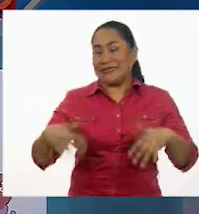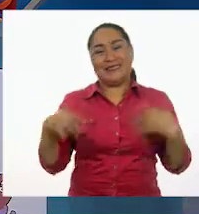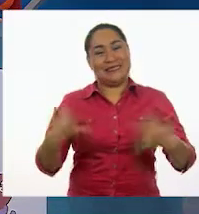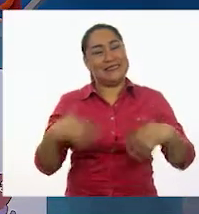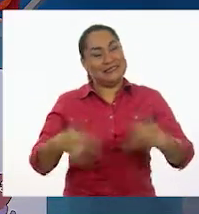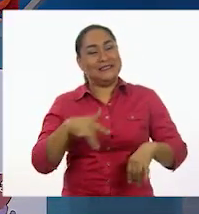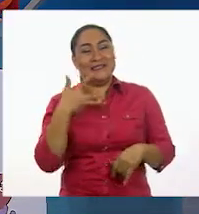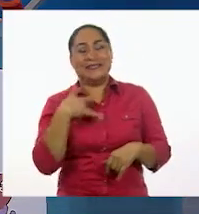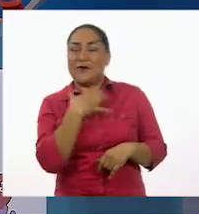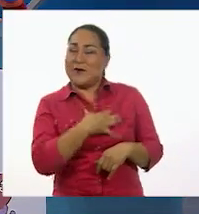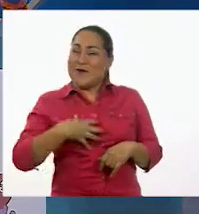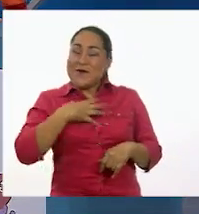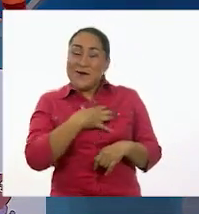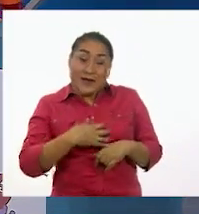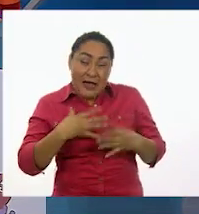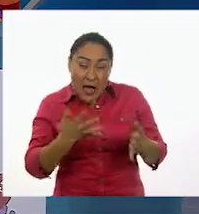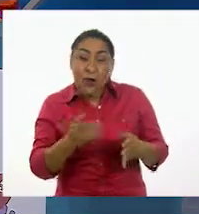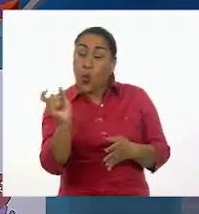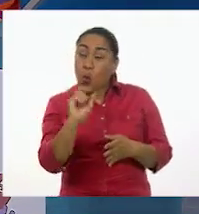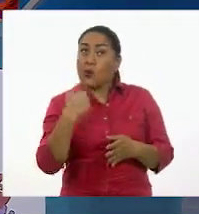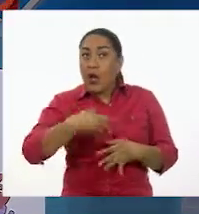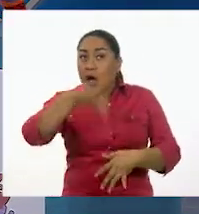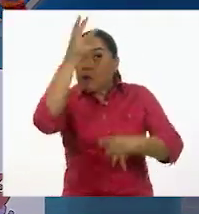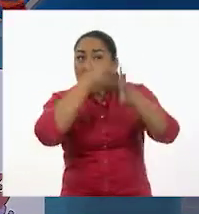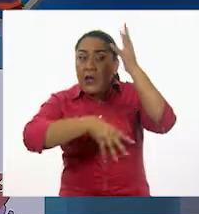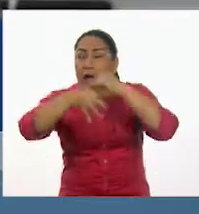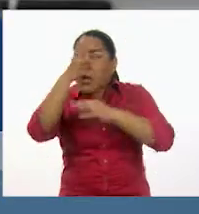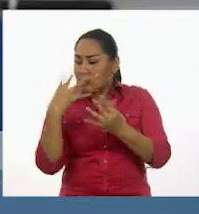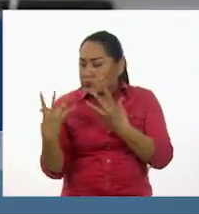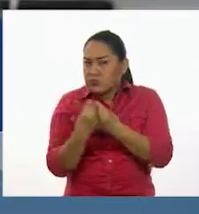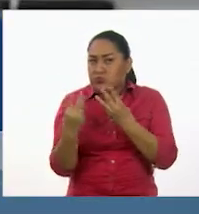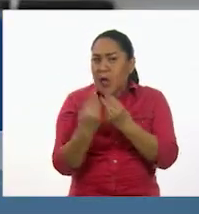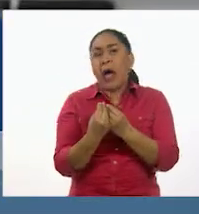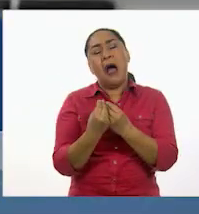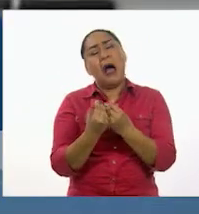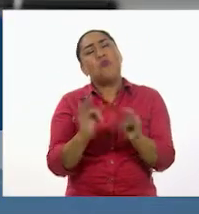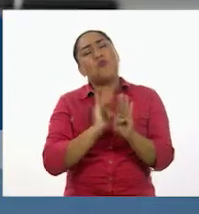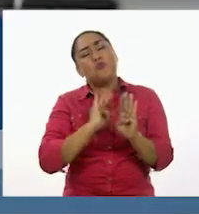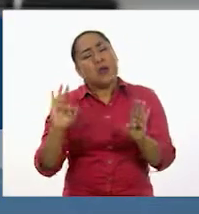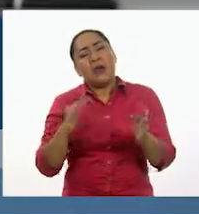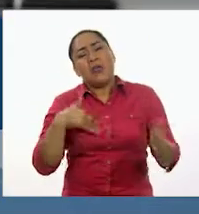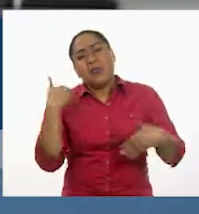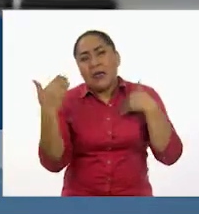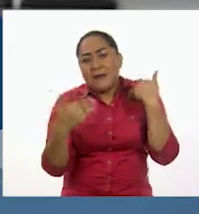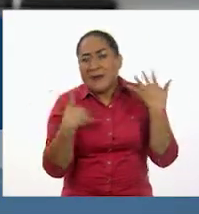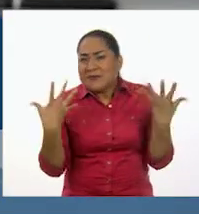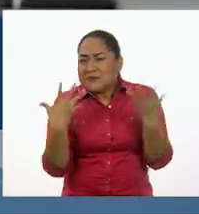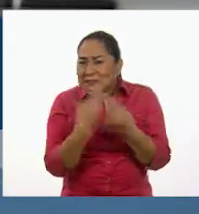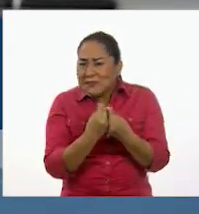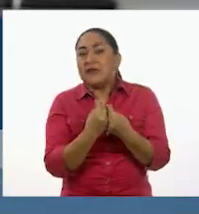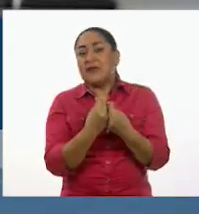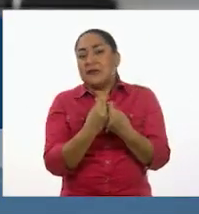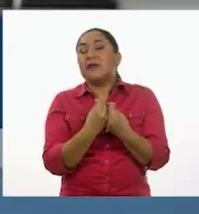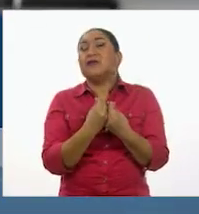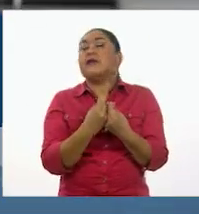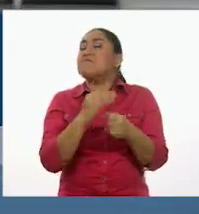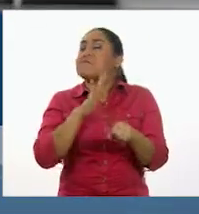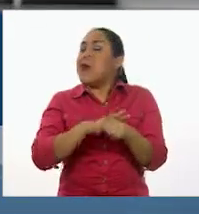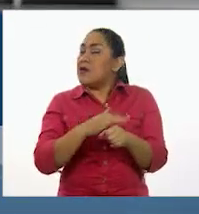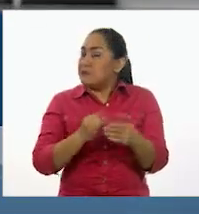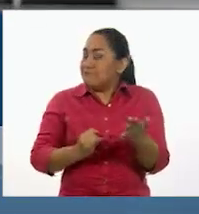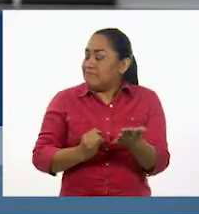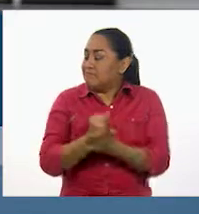¡Qué emoción me da! Porque cuando aprendemos juntos, no solo nos divertimos más, sino que logramos que estos se